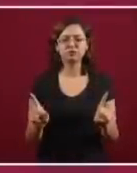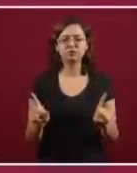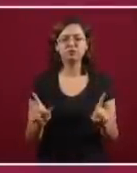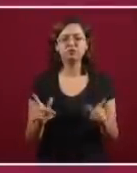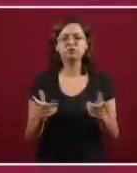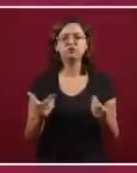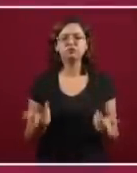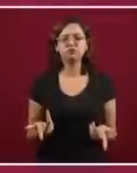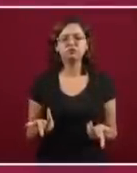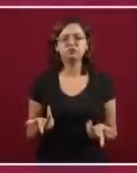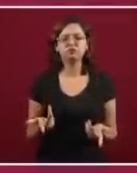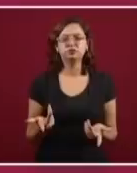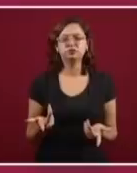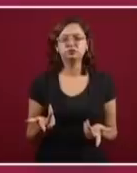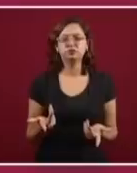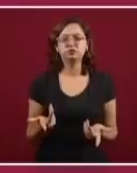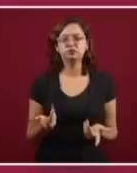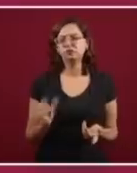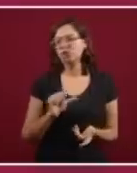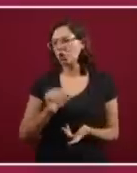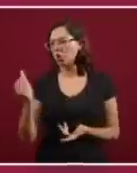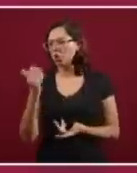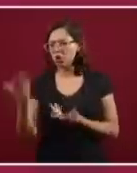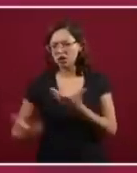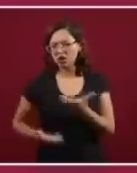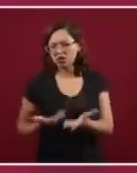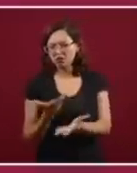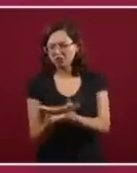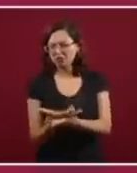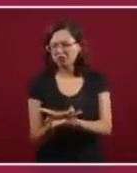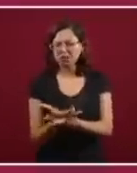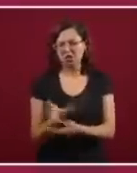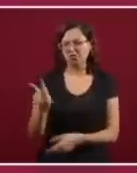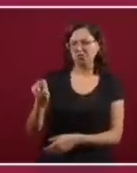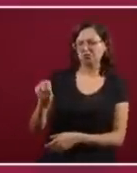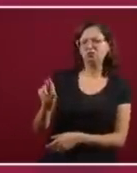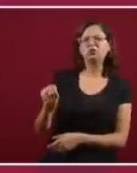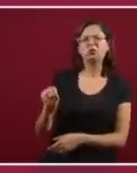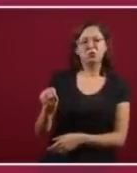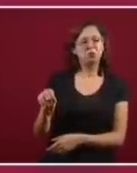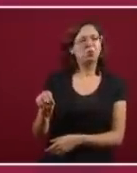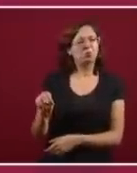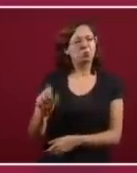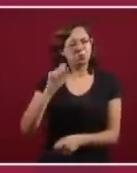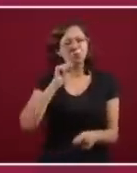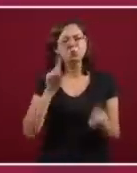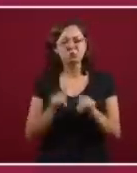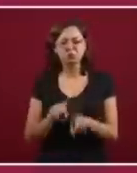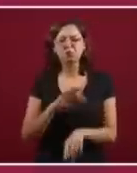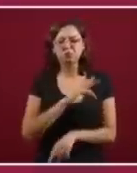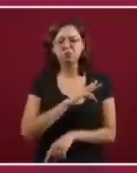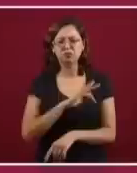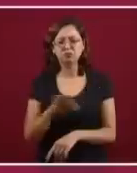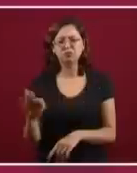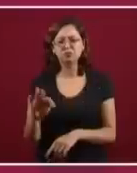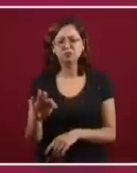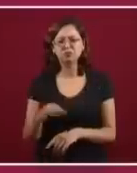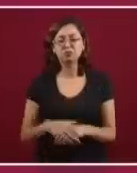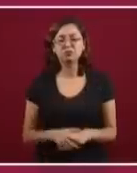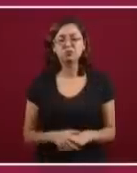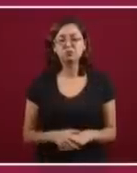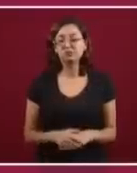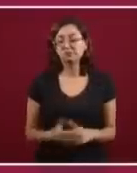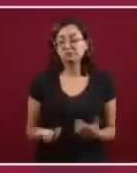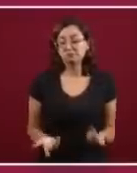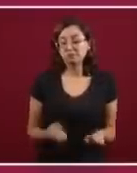no descartamos ninguna otra opción otra posibilidad por ejemplo se